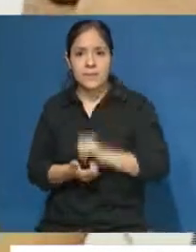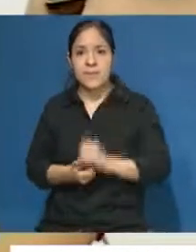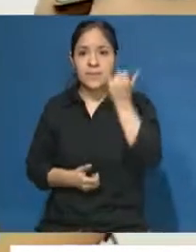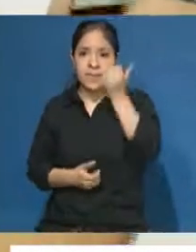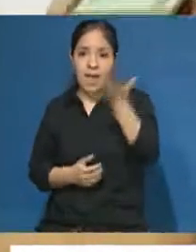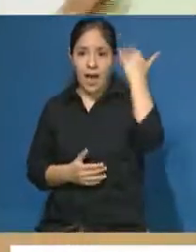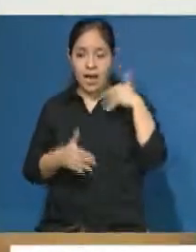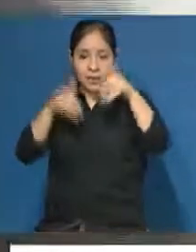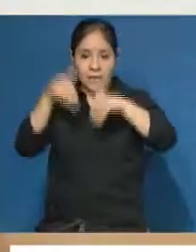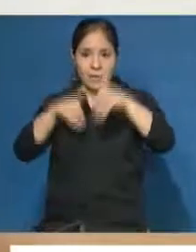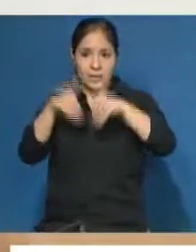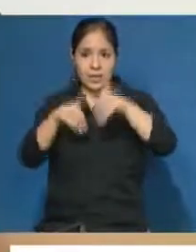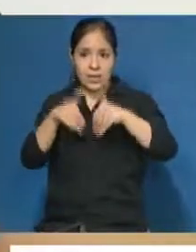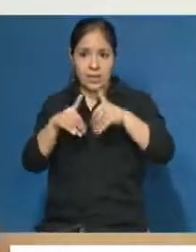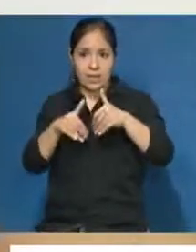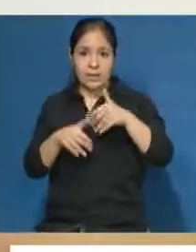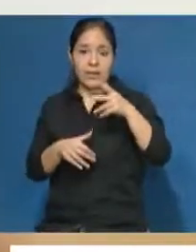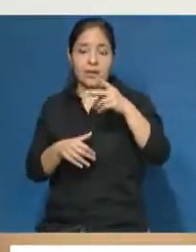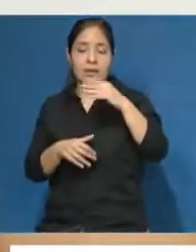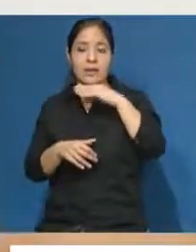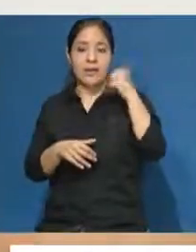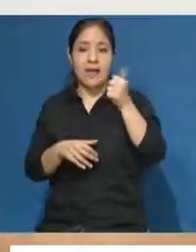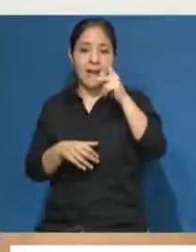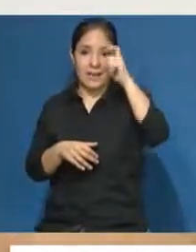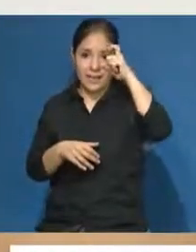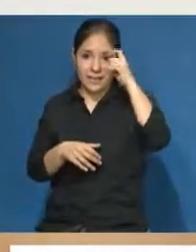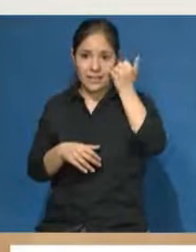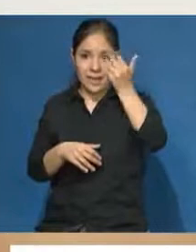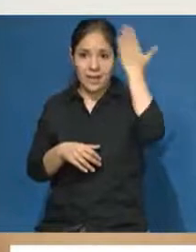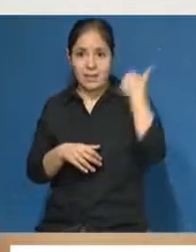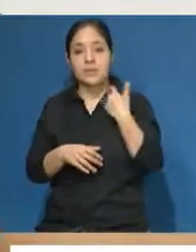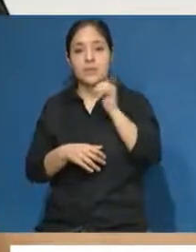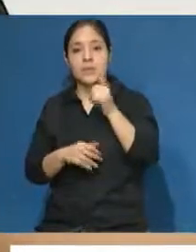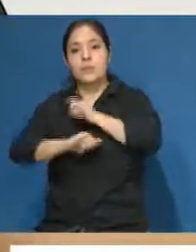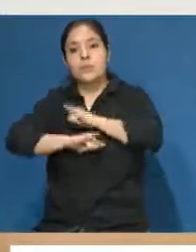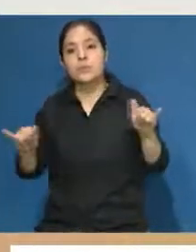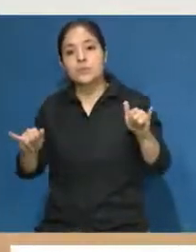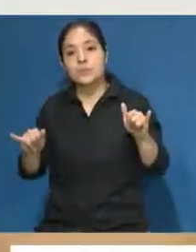votado, inclusive en el gobierno de Jaque. Así es. Estamos promulgando